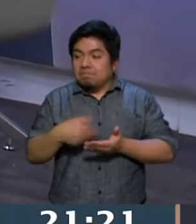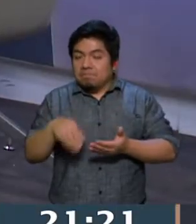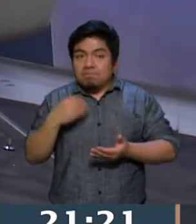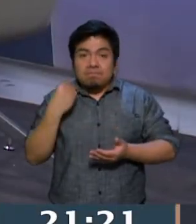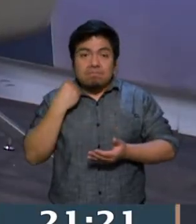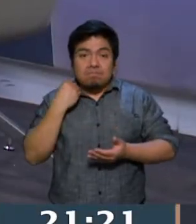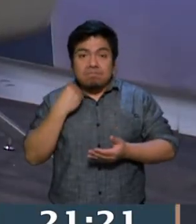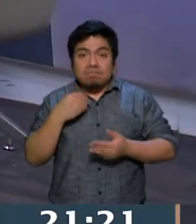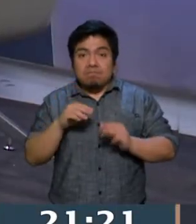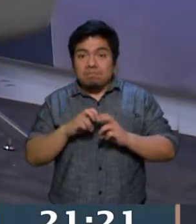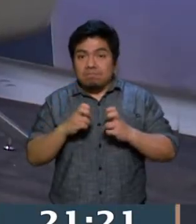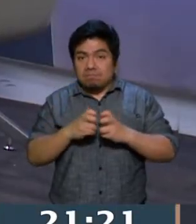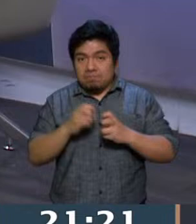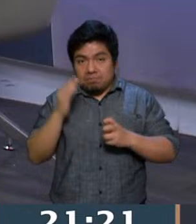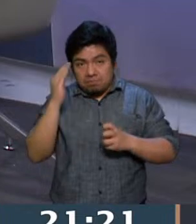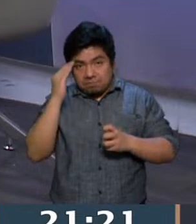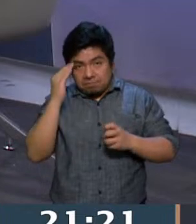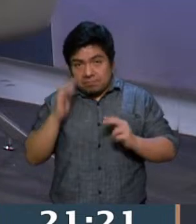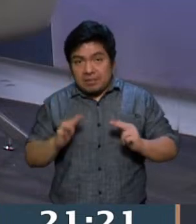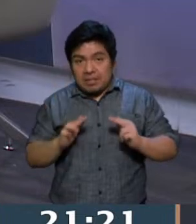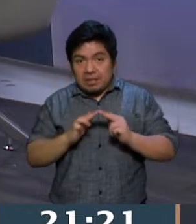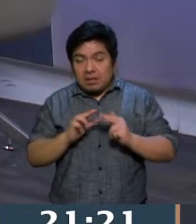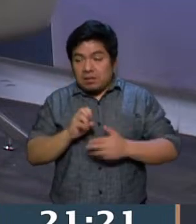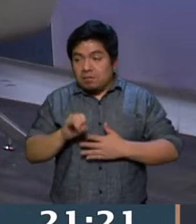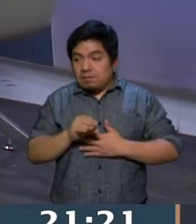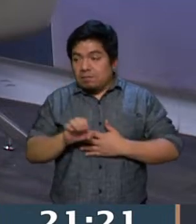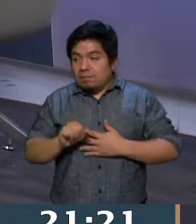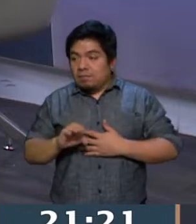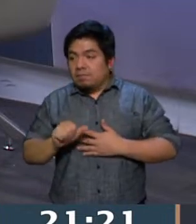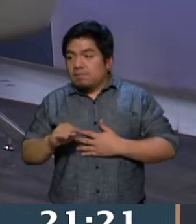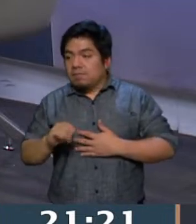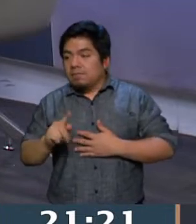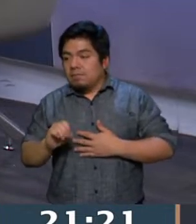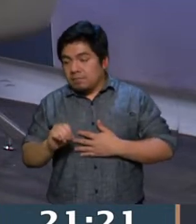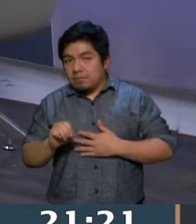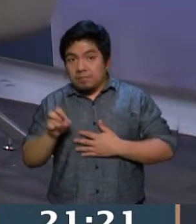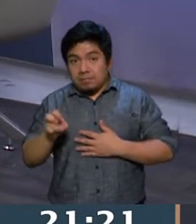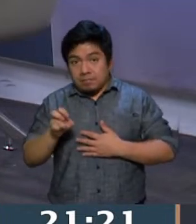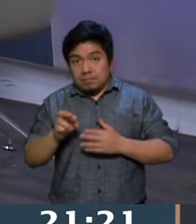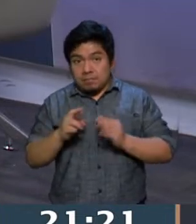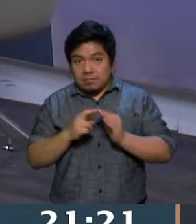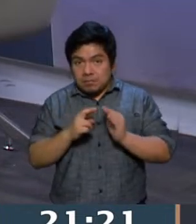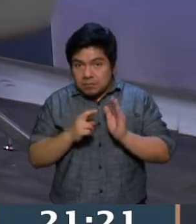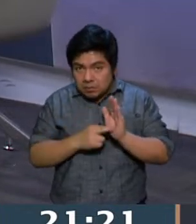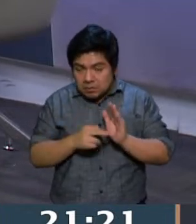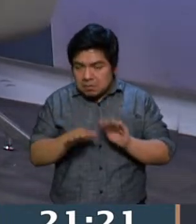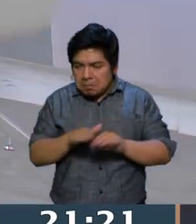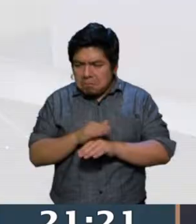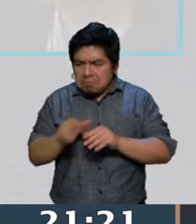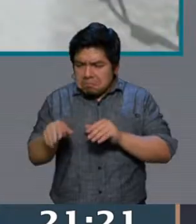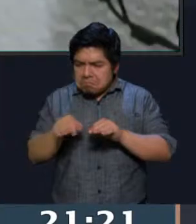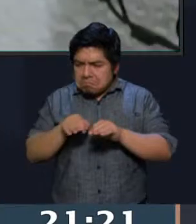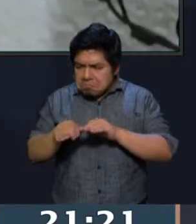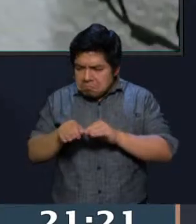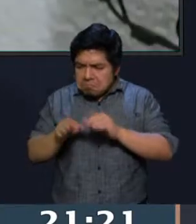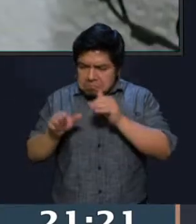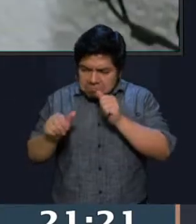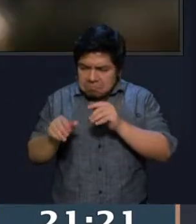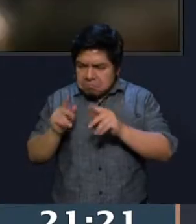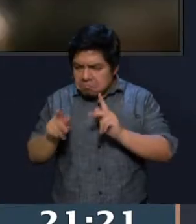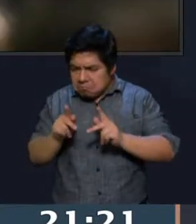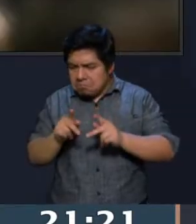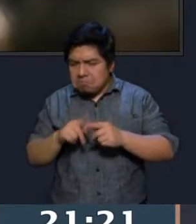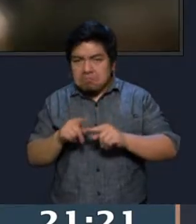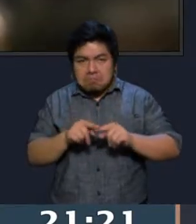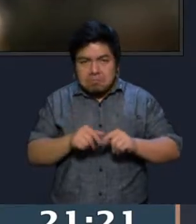Fue el ministro de entonces de Hacienda, José Antonio Campo, y fue una reforma muy consensuada, trabajada entre